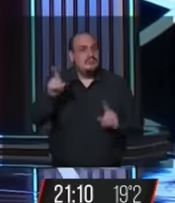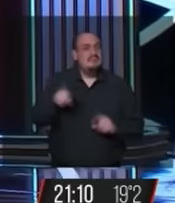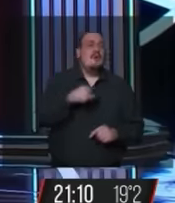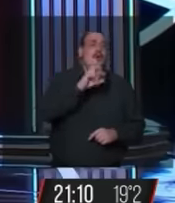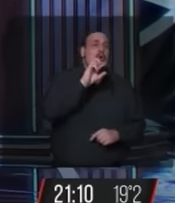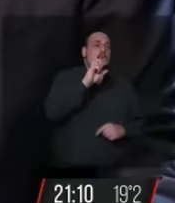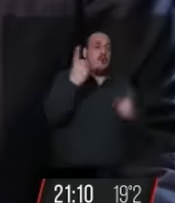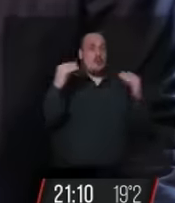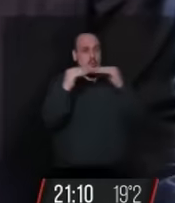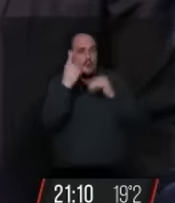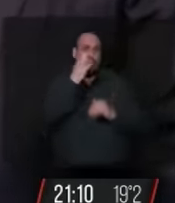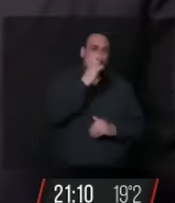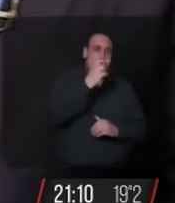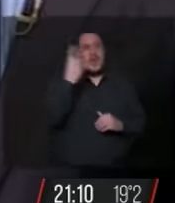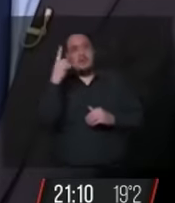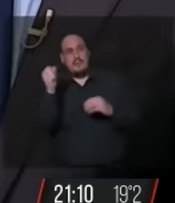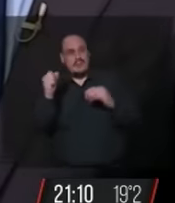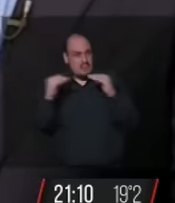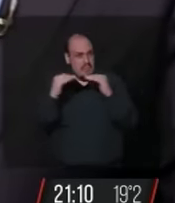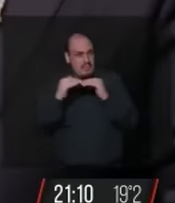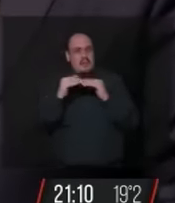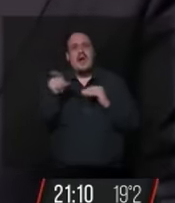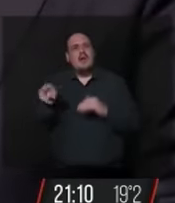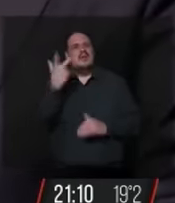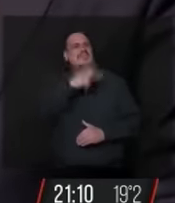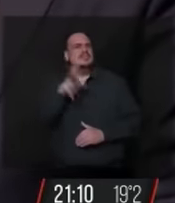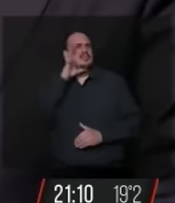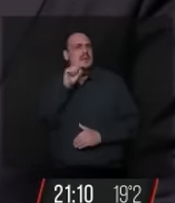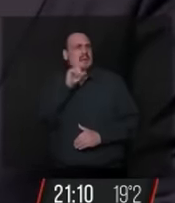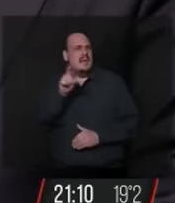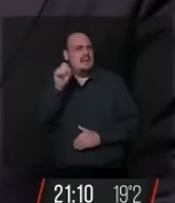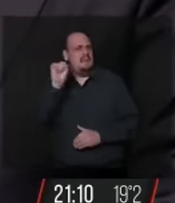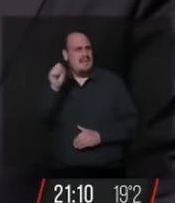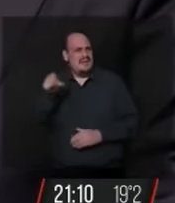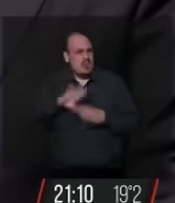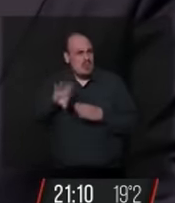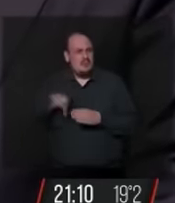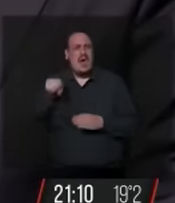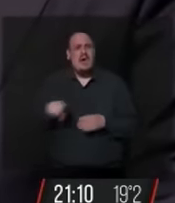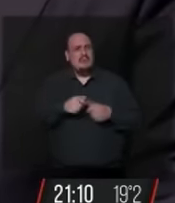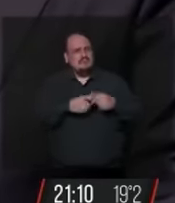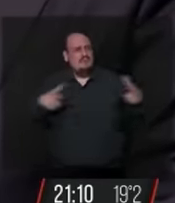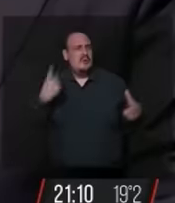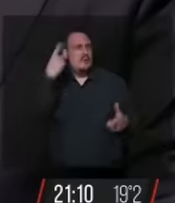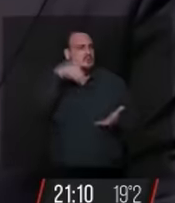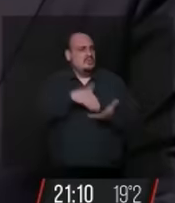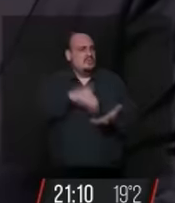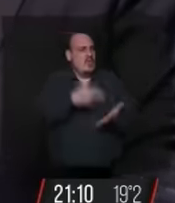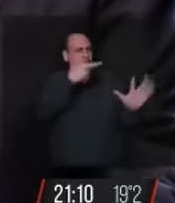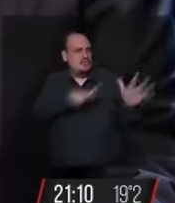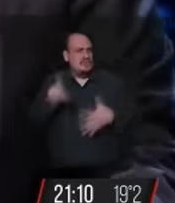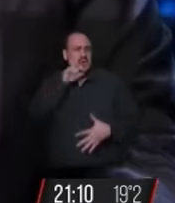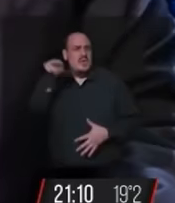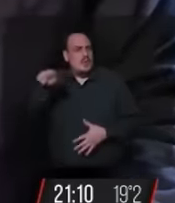igual de, antes de tener la miseria que tenemos ahora con vos, de 350 mil pesos, ¿sabes qué? Tendríamos 1.800.000. Mirá la miseria que